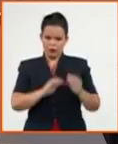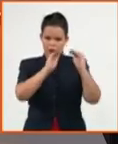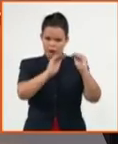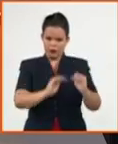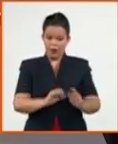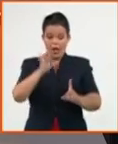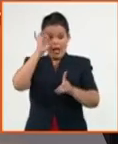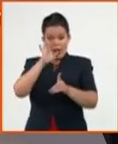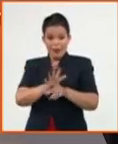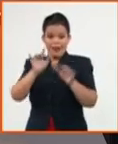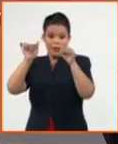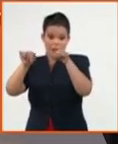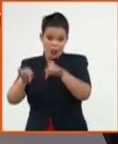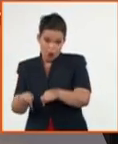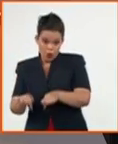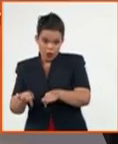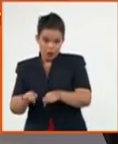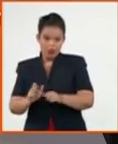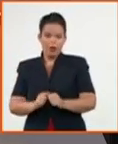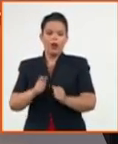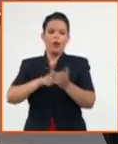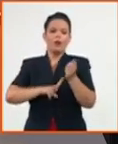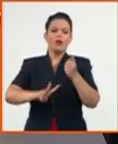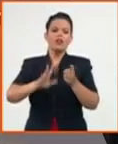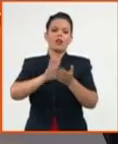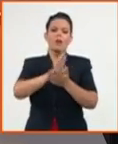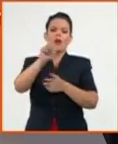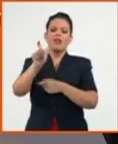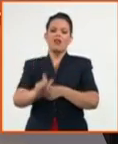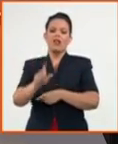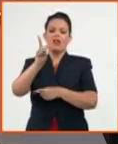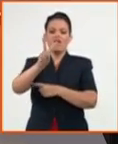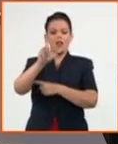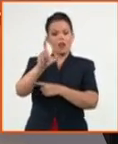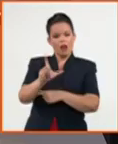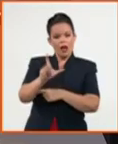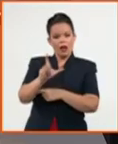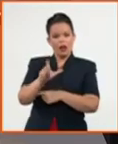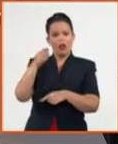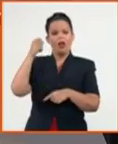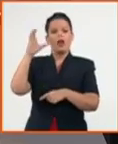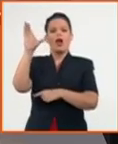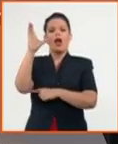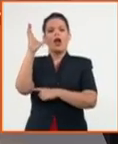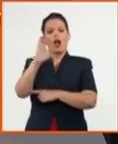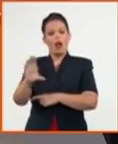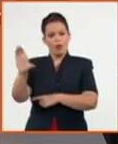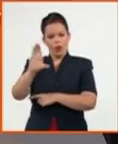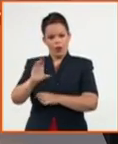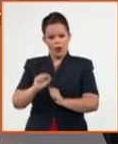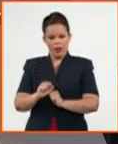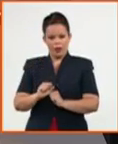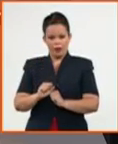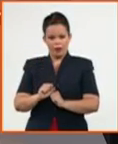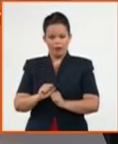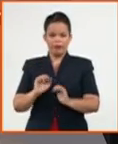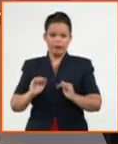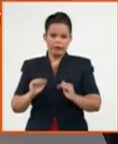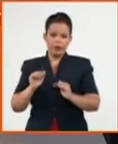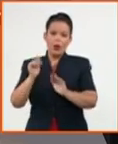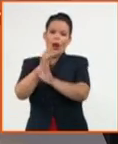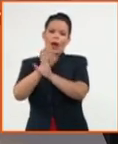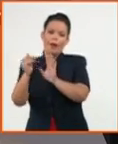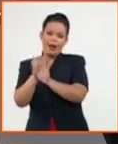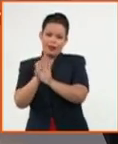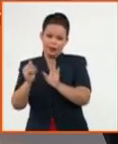en las provincias mayabeque villa clara y una parte de camagüey que bueno continuará el grueso de las intervenciones a